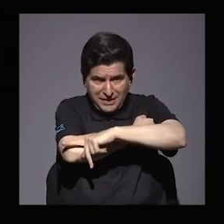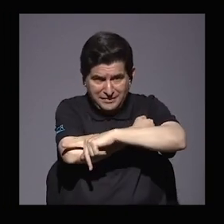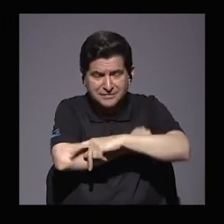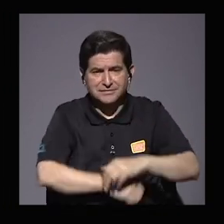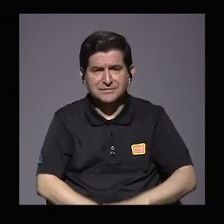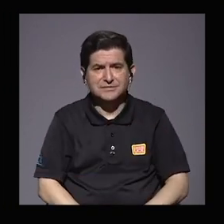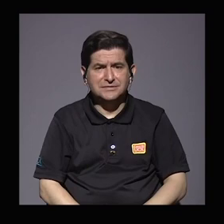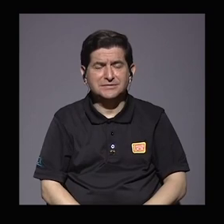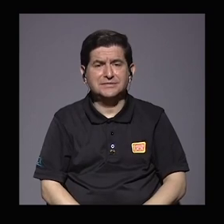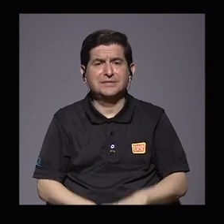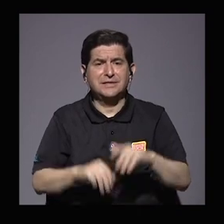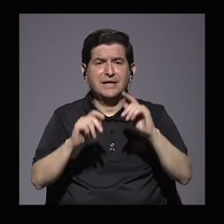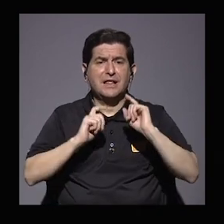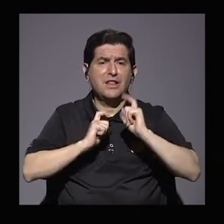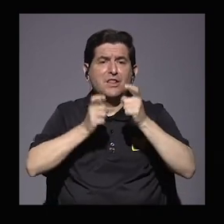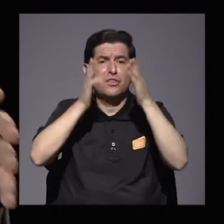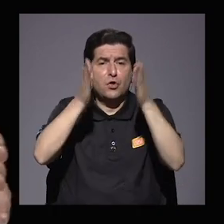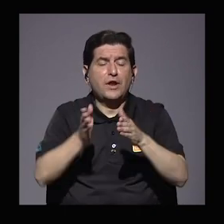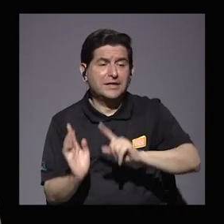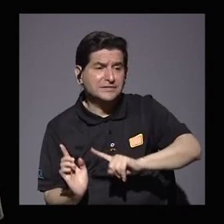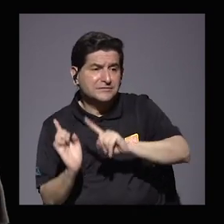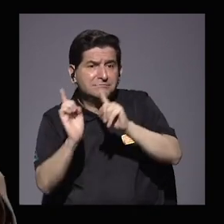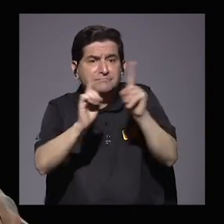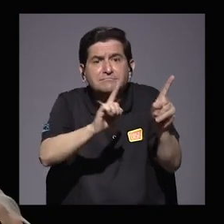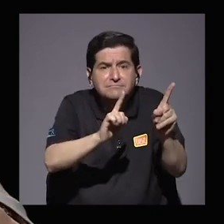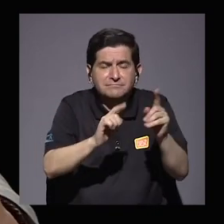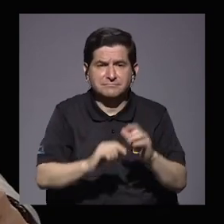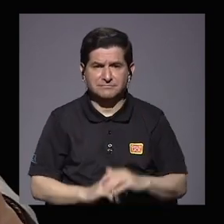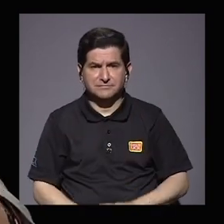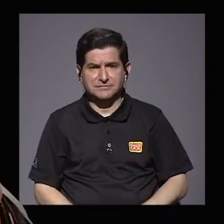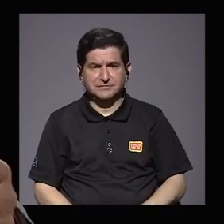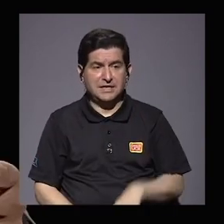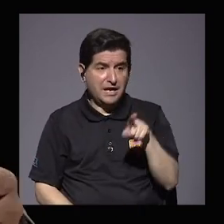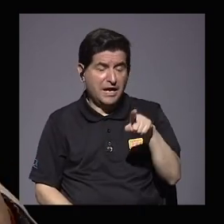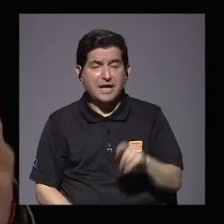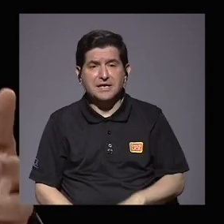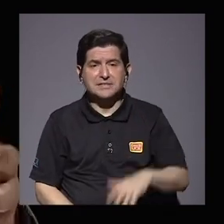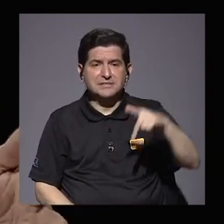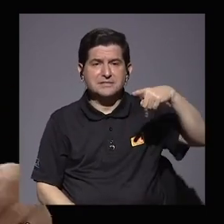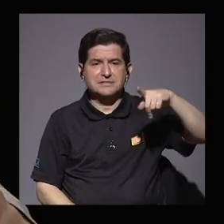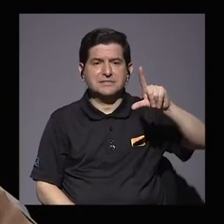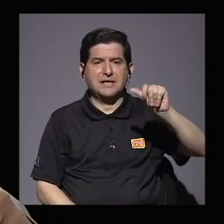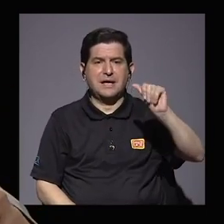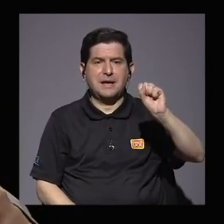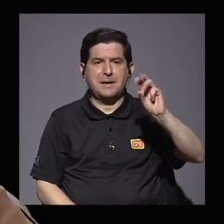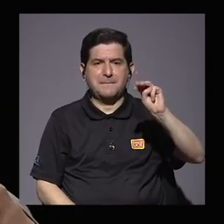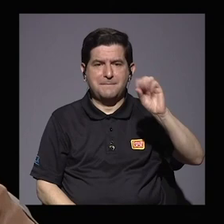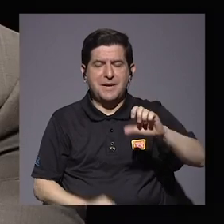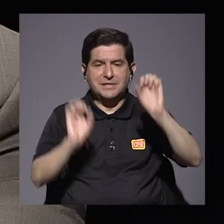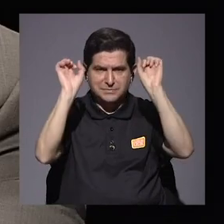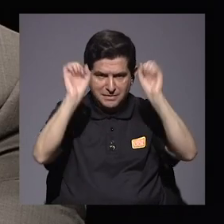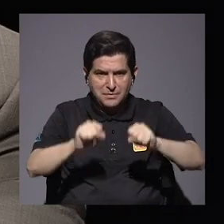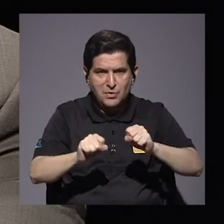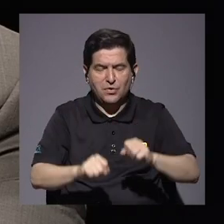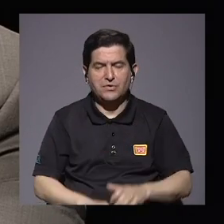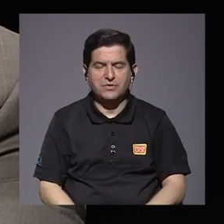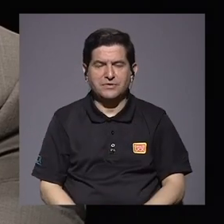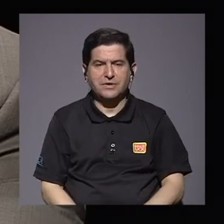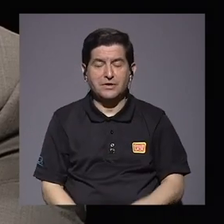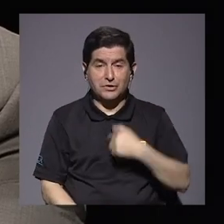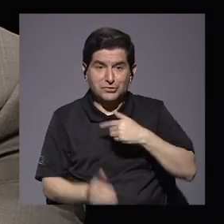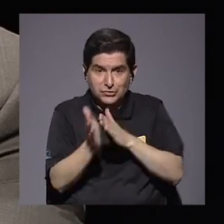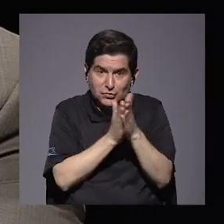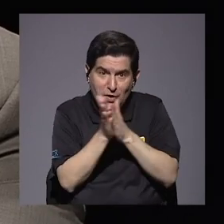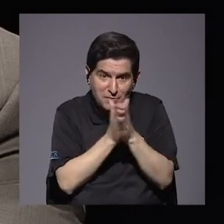vivimos, de que los donantes se acerquen para que eso, ese plasma sea posible, como tiene que ser. Yo voy a aprovechar